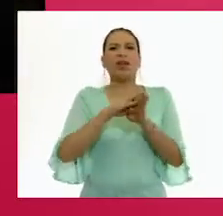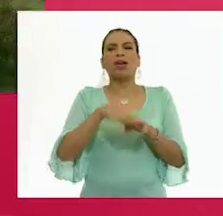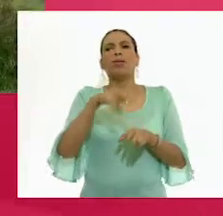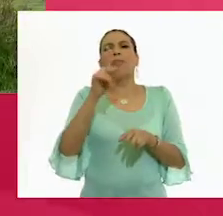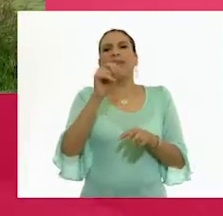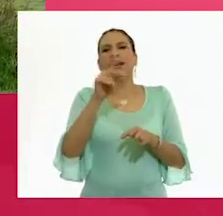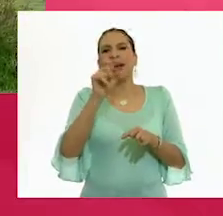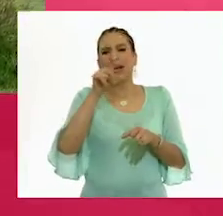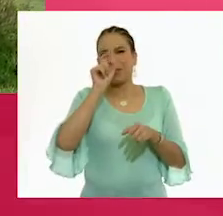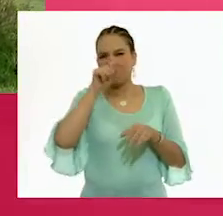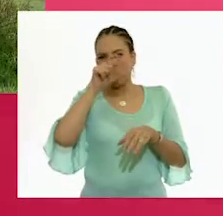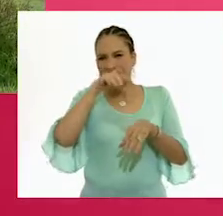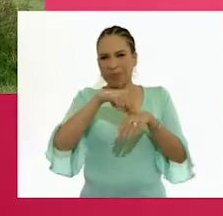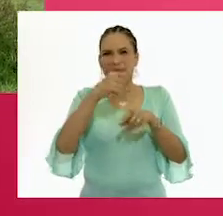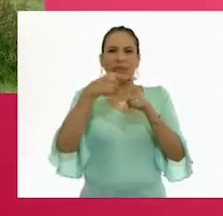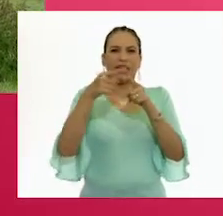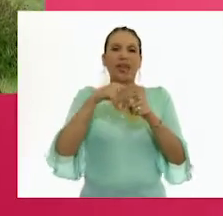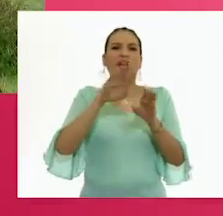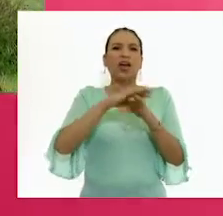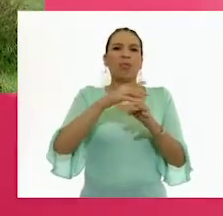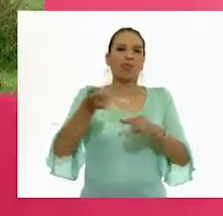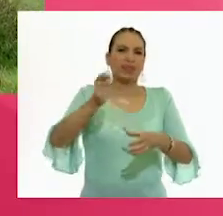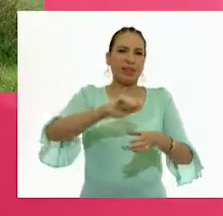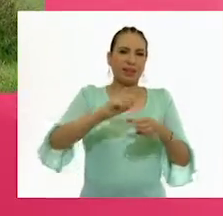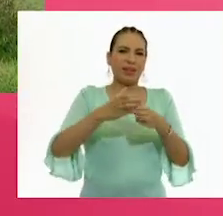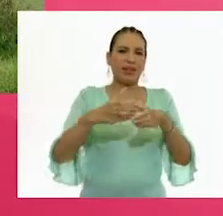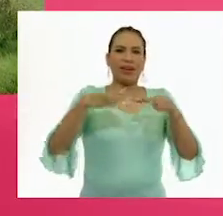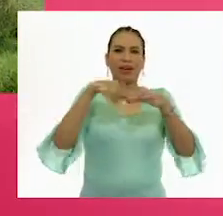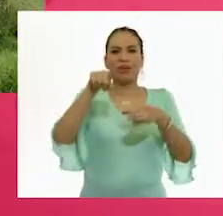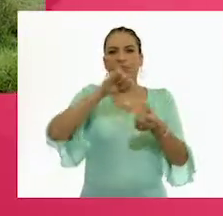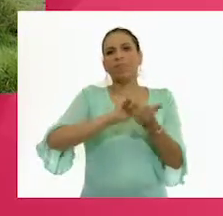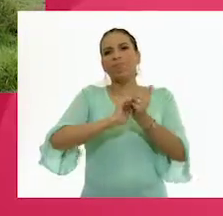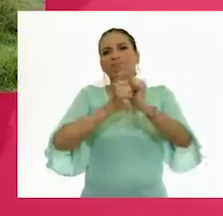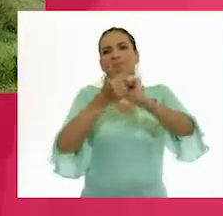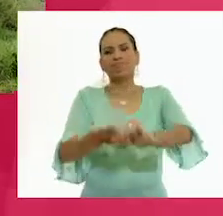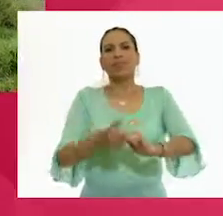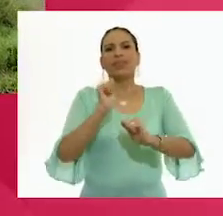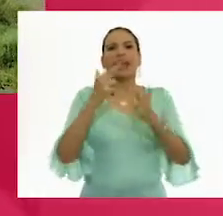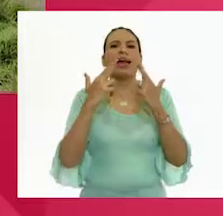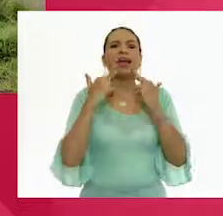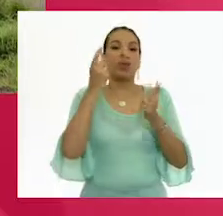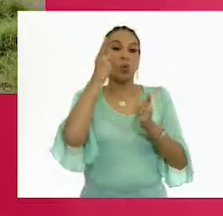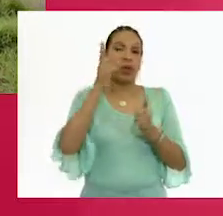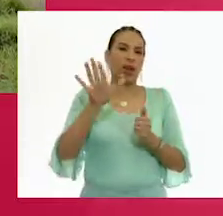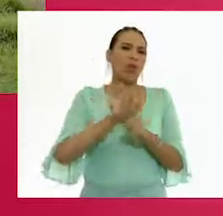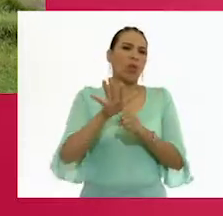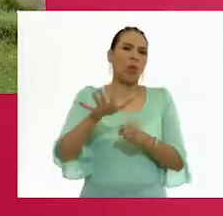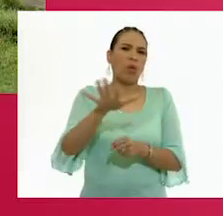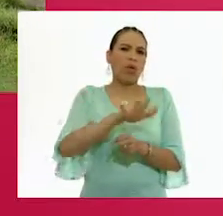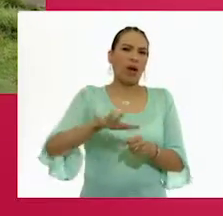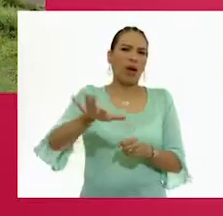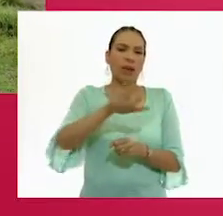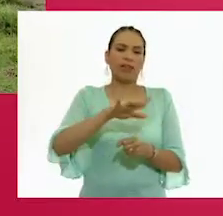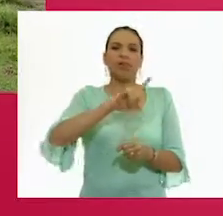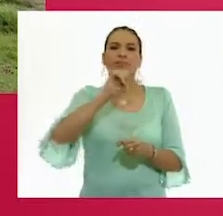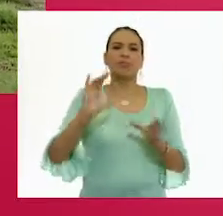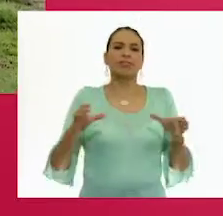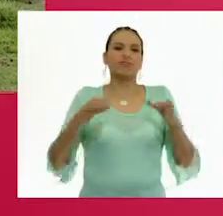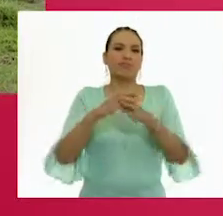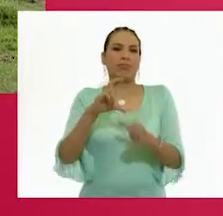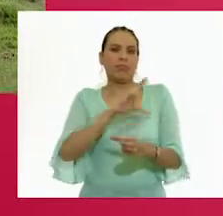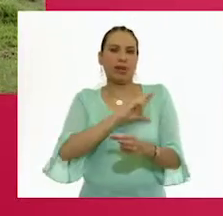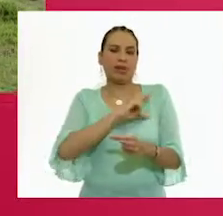jícaras. Muchas encomiendas se transformaron en haciendas. Lo que era propiedad común se volvió propiedad privada